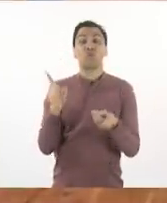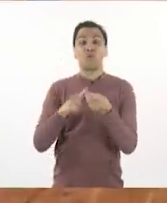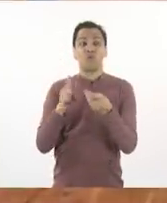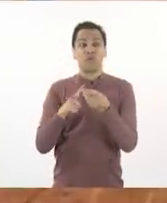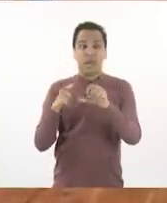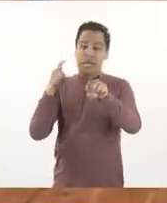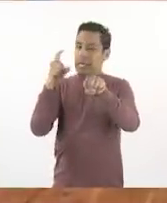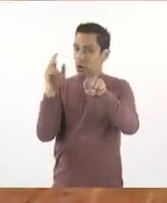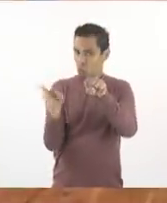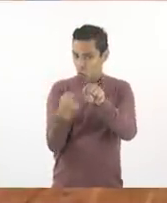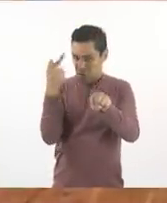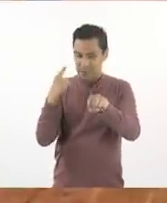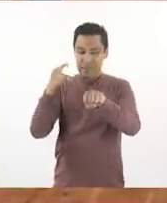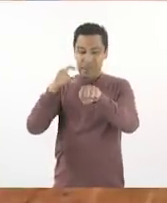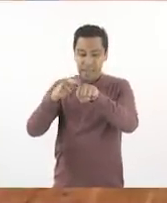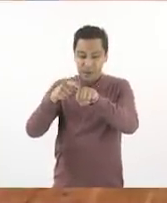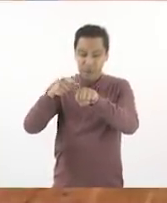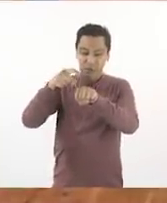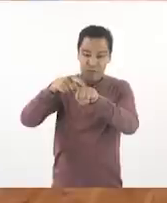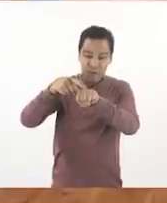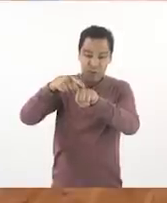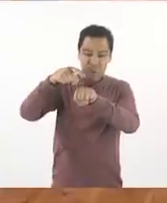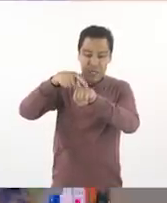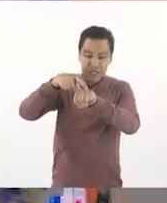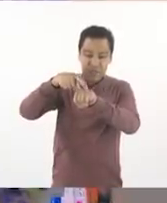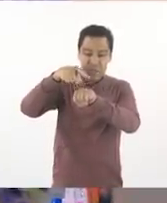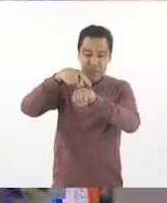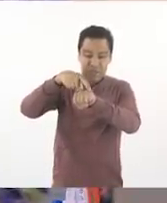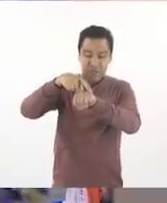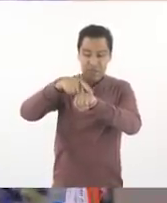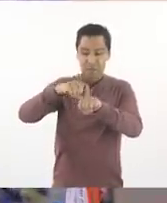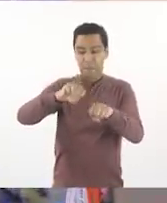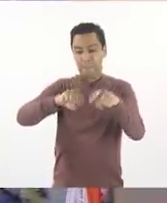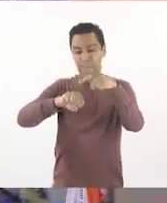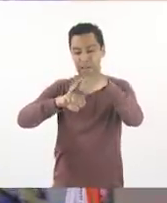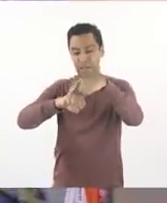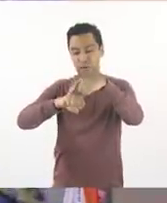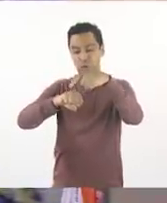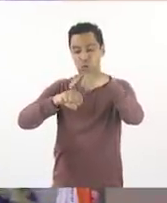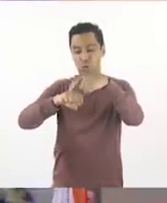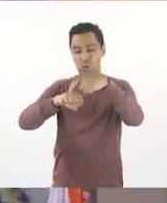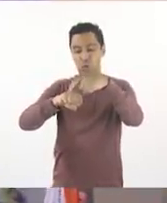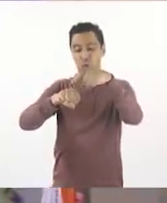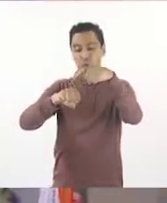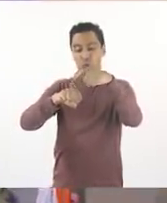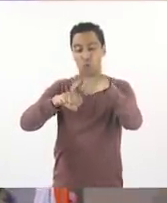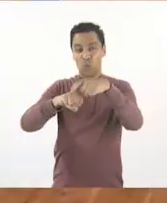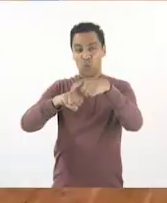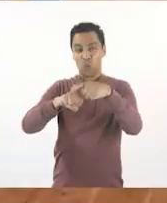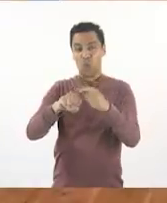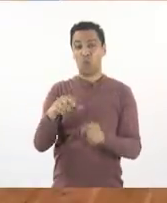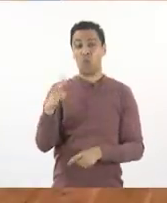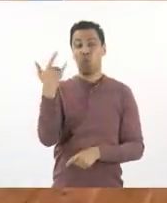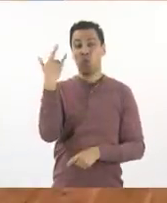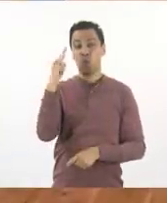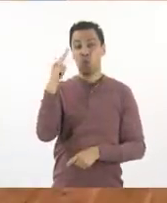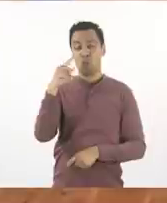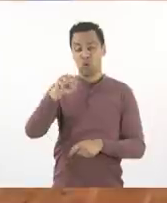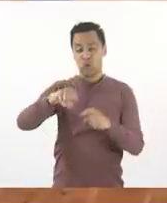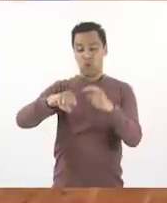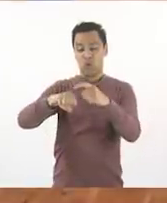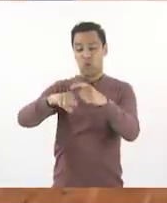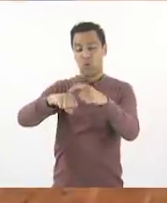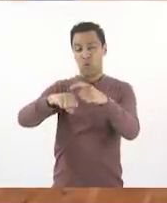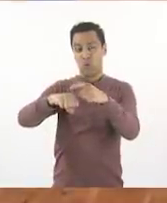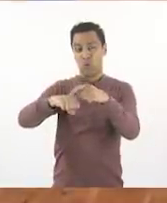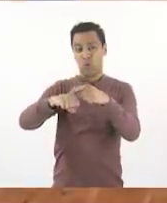Enero, febrero, marzo, abril, mayo, junio y julio. Julio, muy tiene bien. Tiene 31 días,